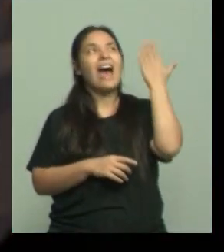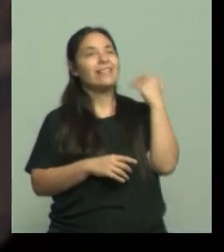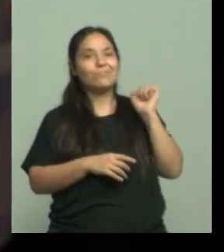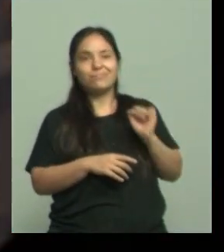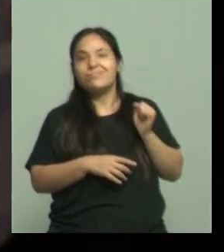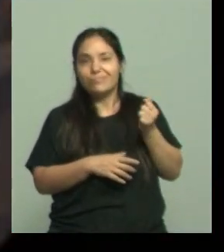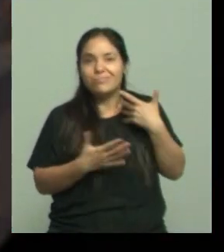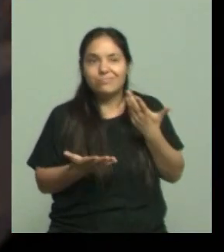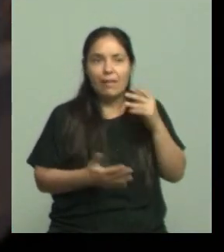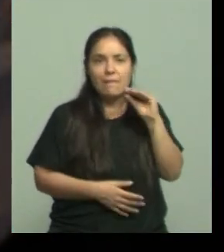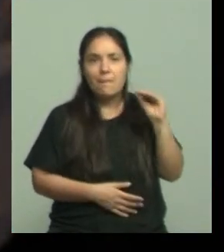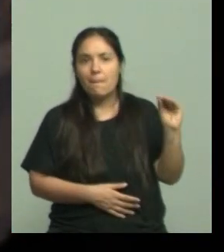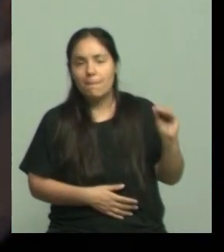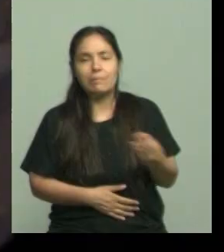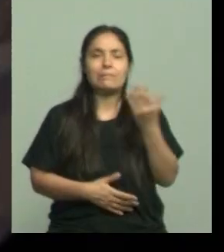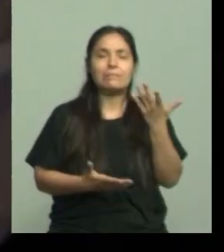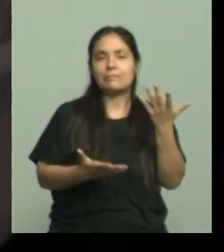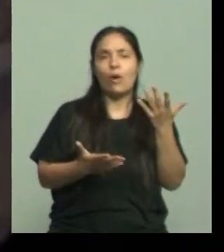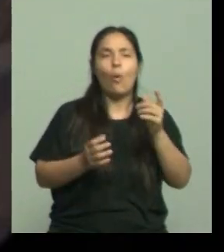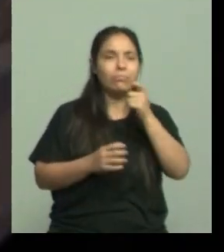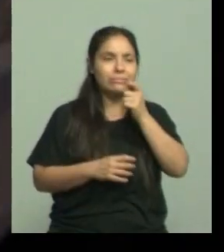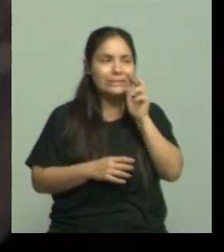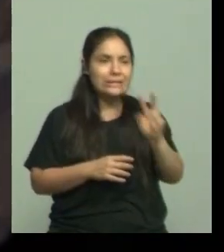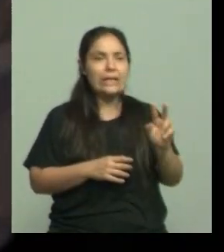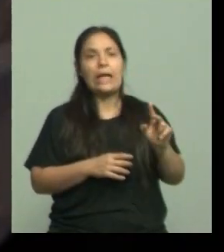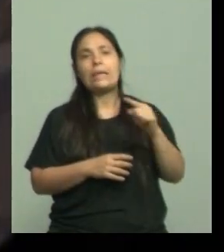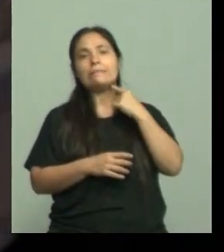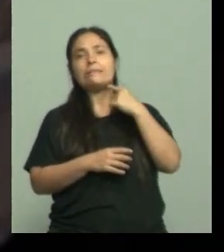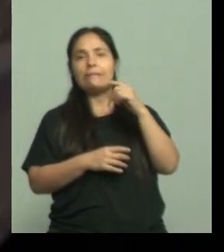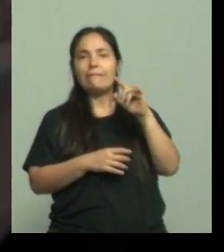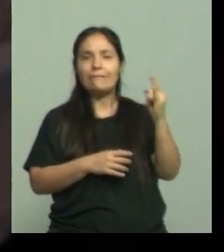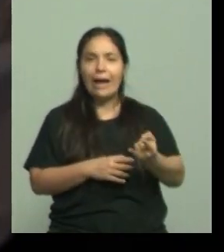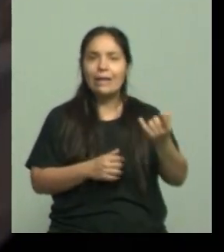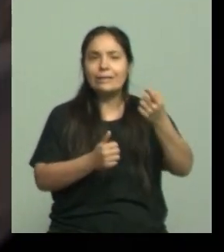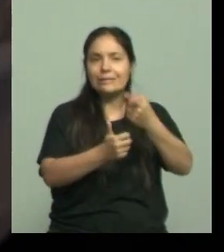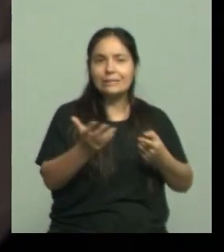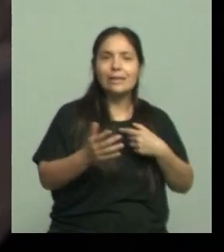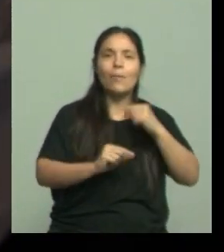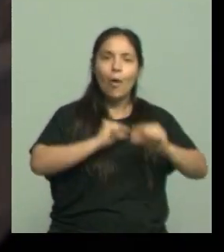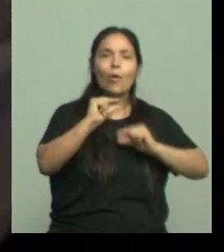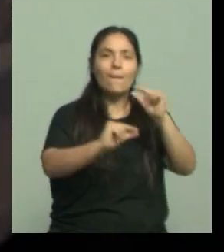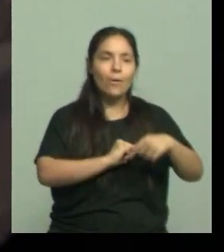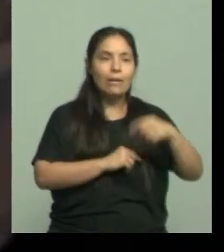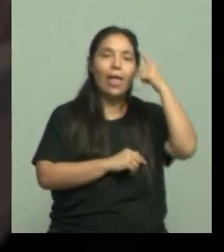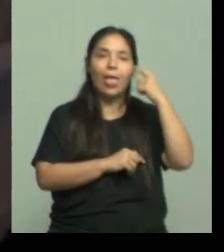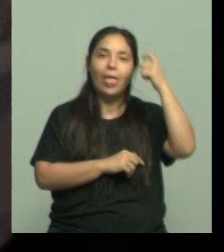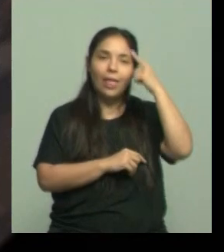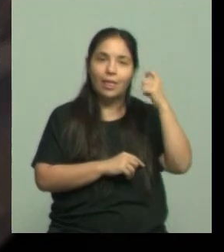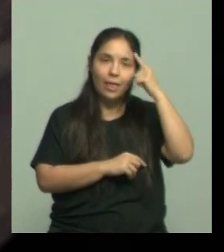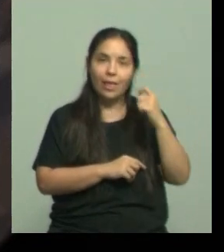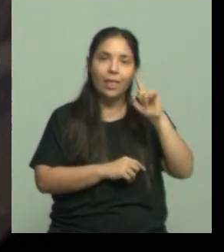que no era real. Entonces, ese desengaño, una tras otra vez, finalmente yo creo que le ha servido de